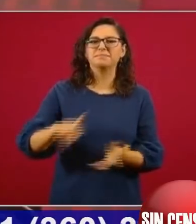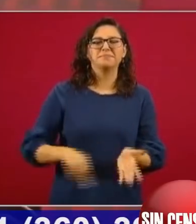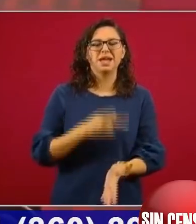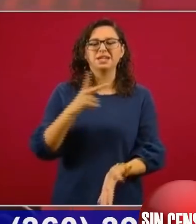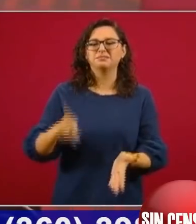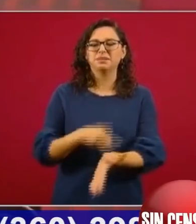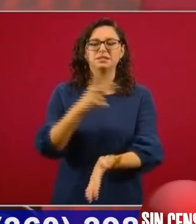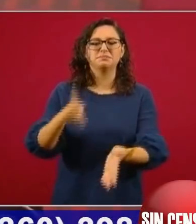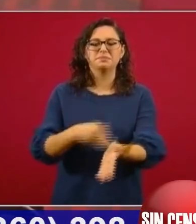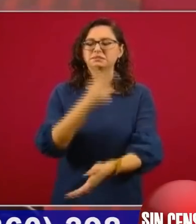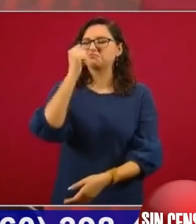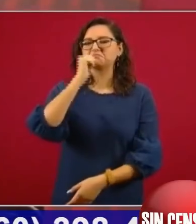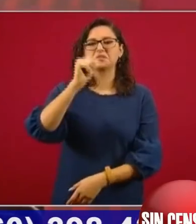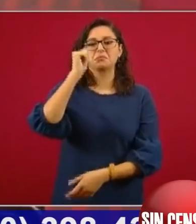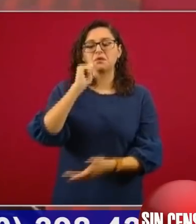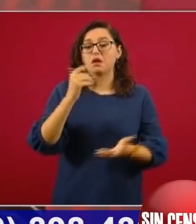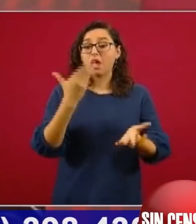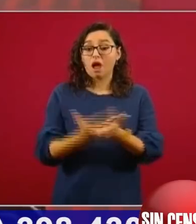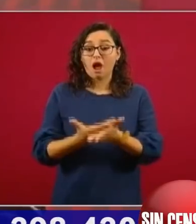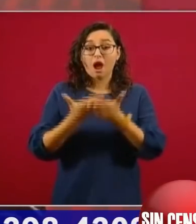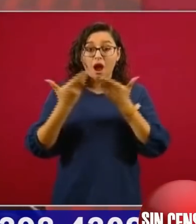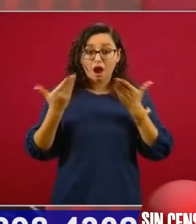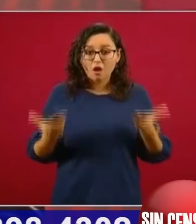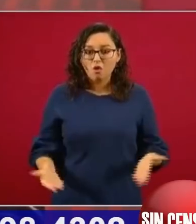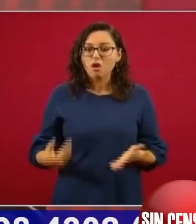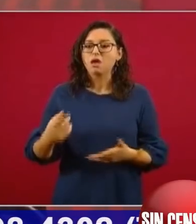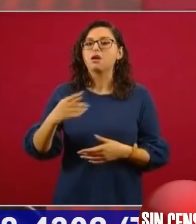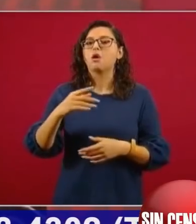Ahora, repito,